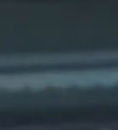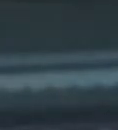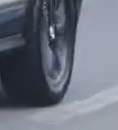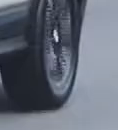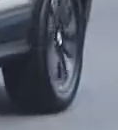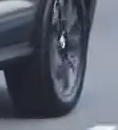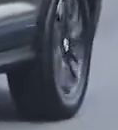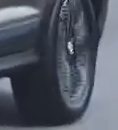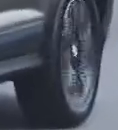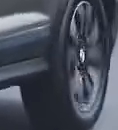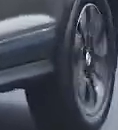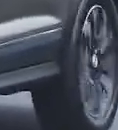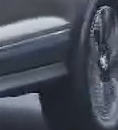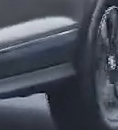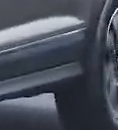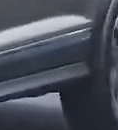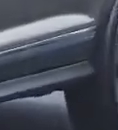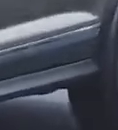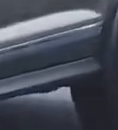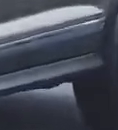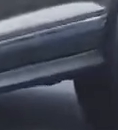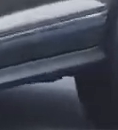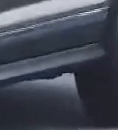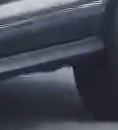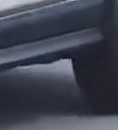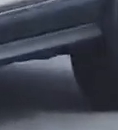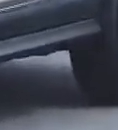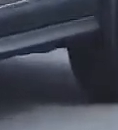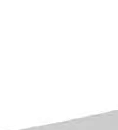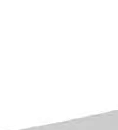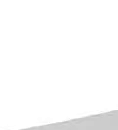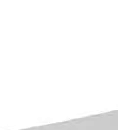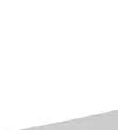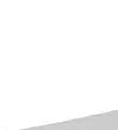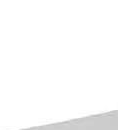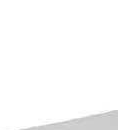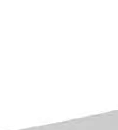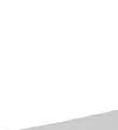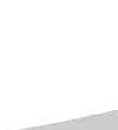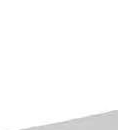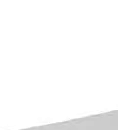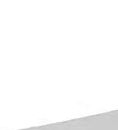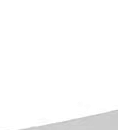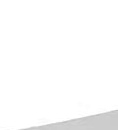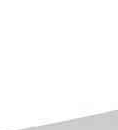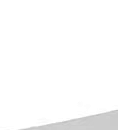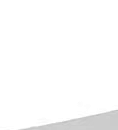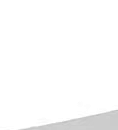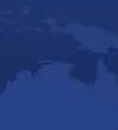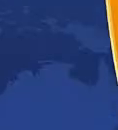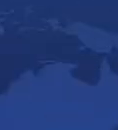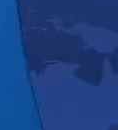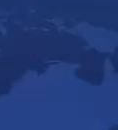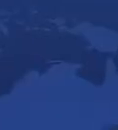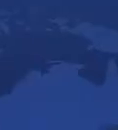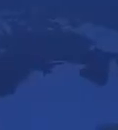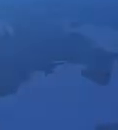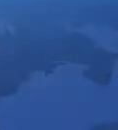Nuevo Dongfeng T5L. Con cuotas desde $287. Dongfeng. Con el respaldo de Corporación Maresa.